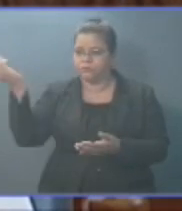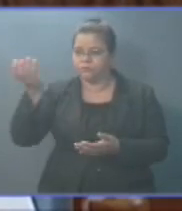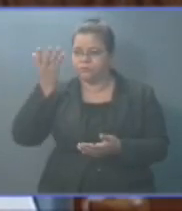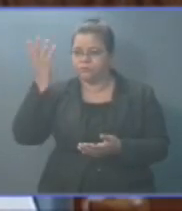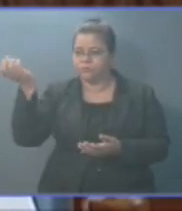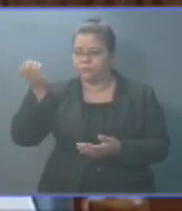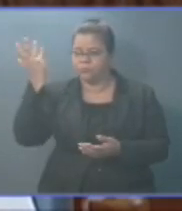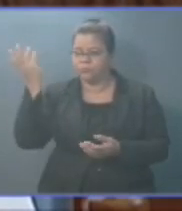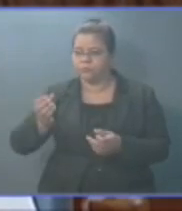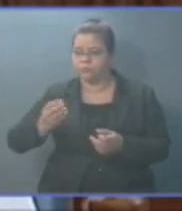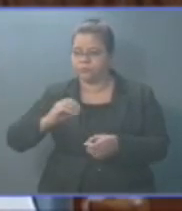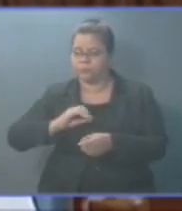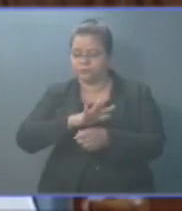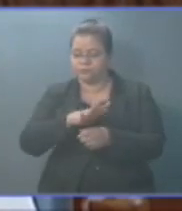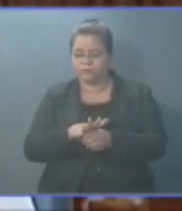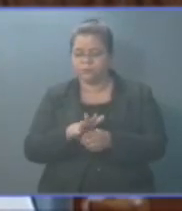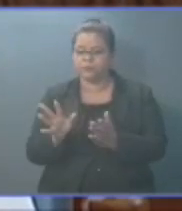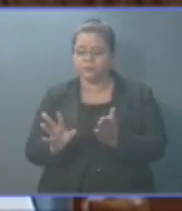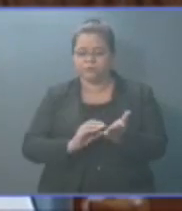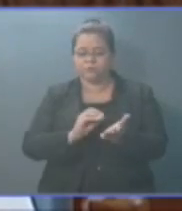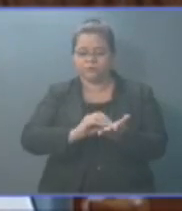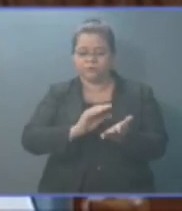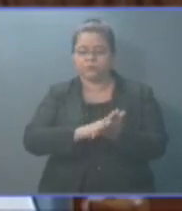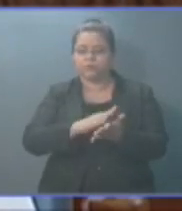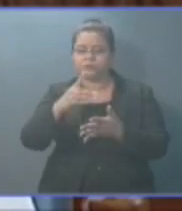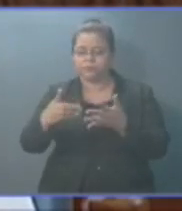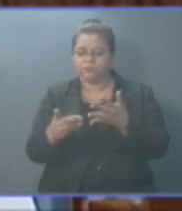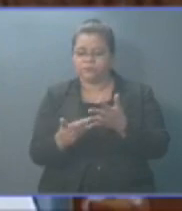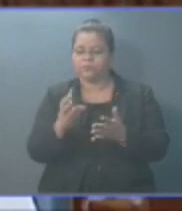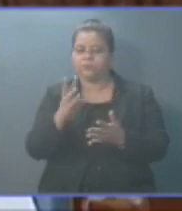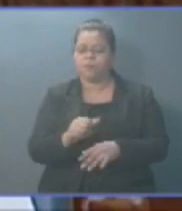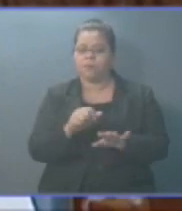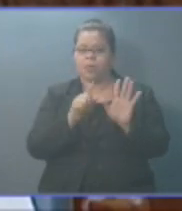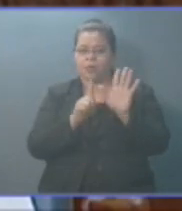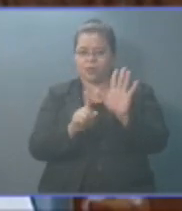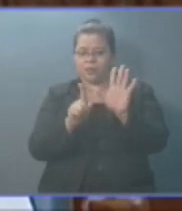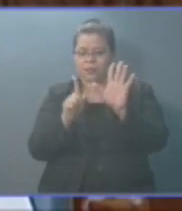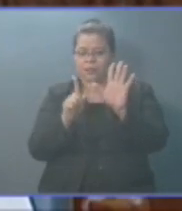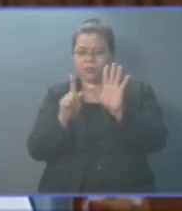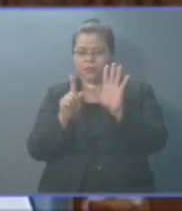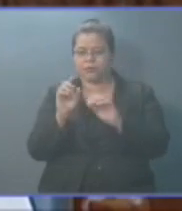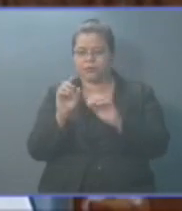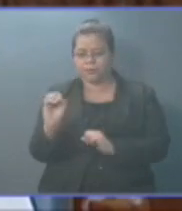COVID-19 previstos en el decreto legislativo 606.